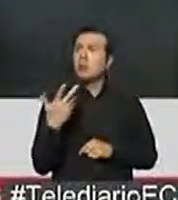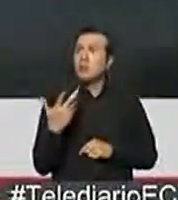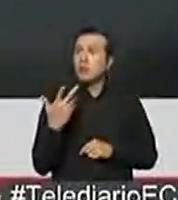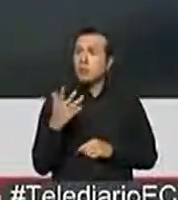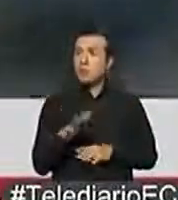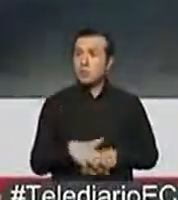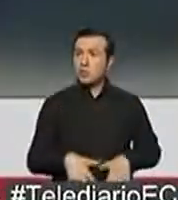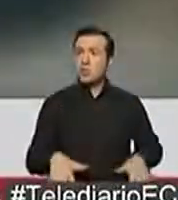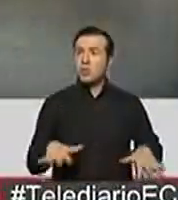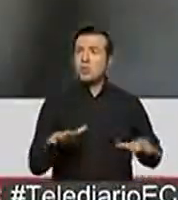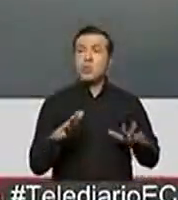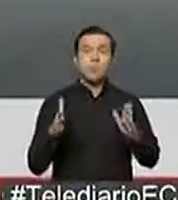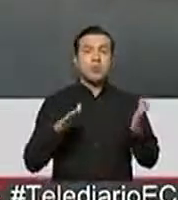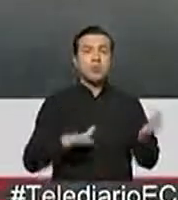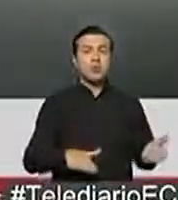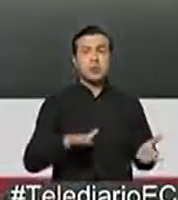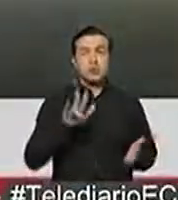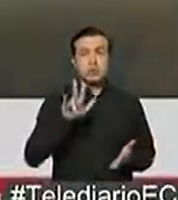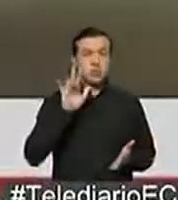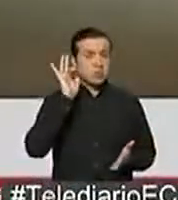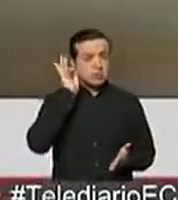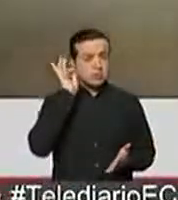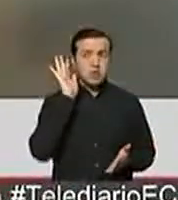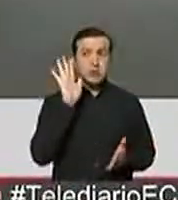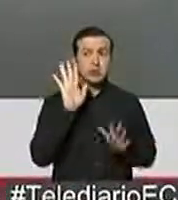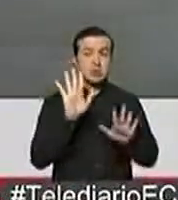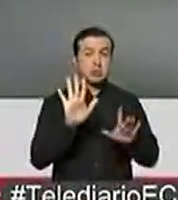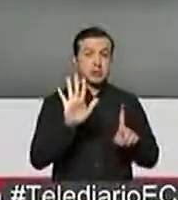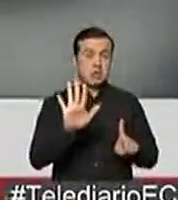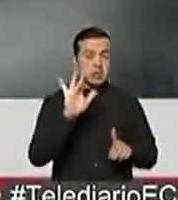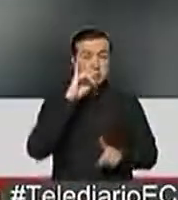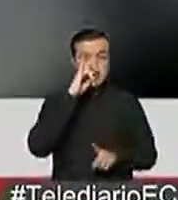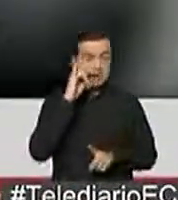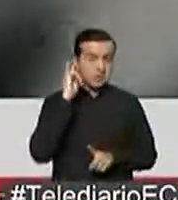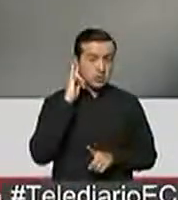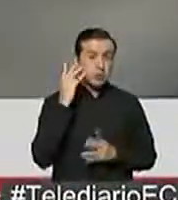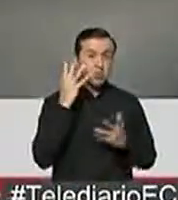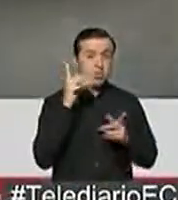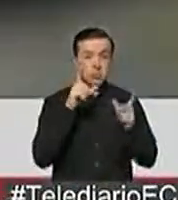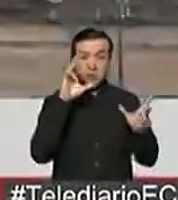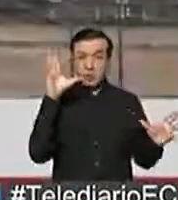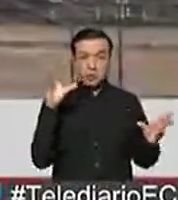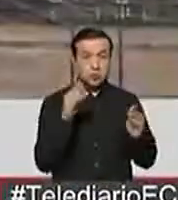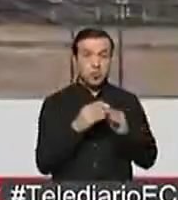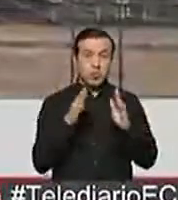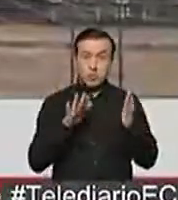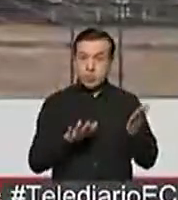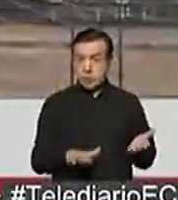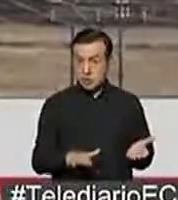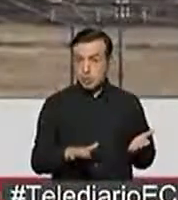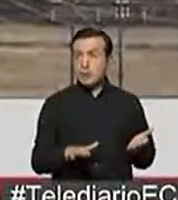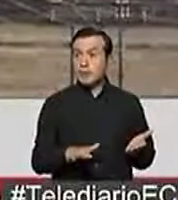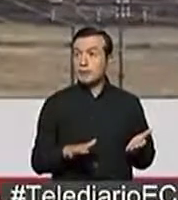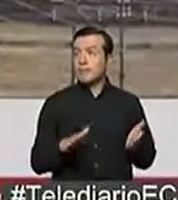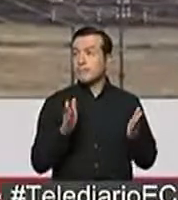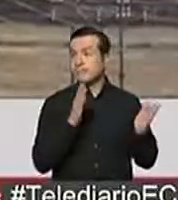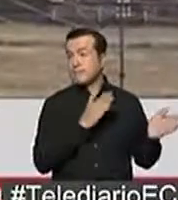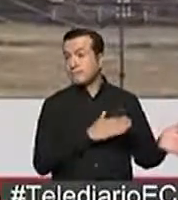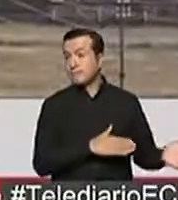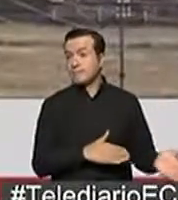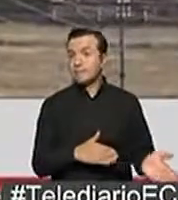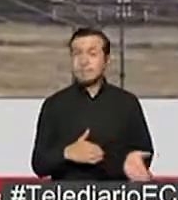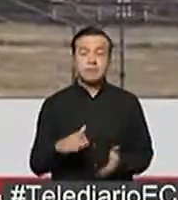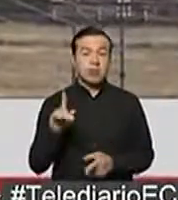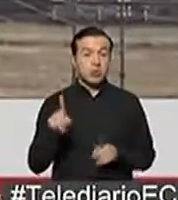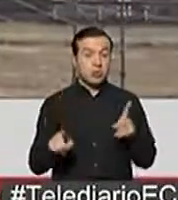convoy en el que fueron asesinadas 3 mujeres y 6 niños, 9 personas en total. De acuerdo a la cronología de los hechos,